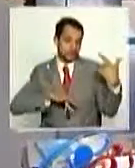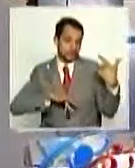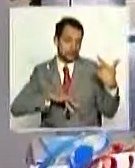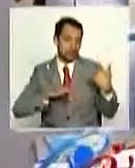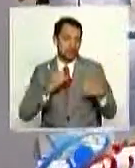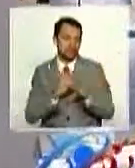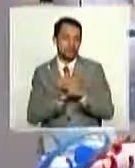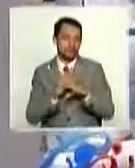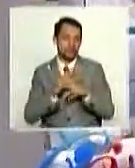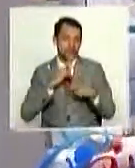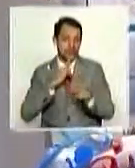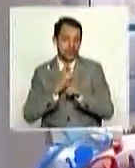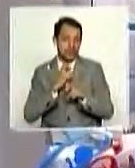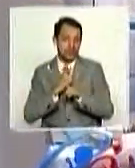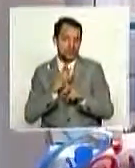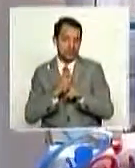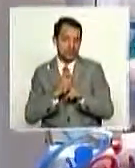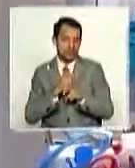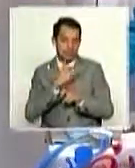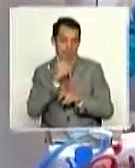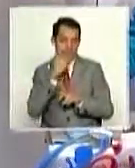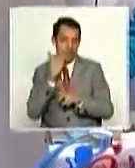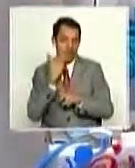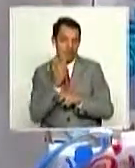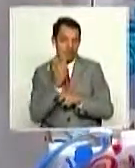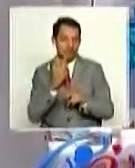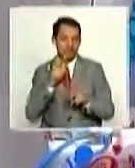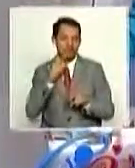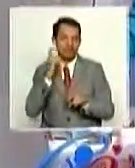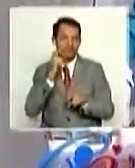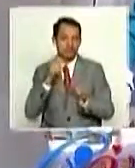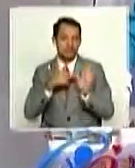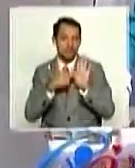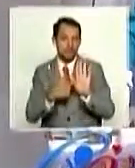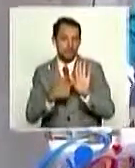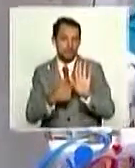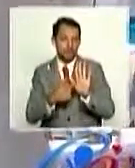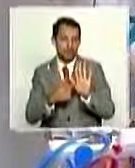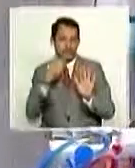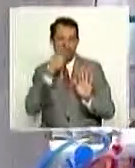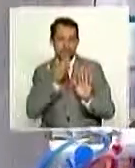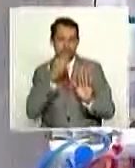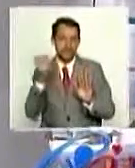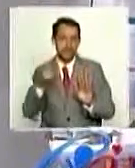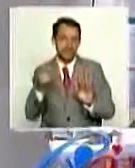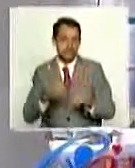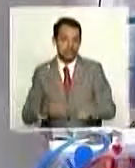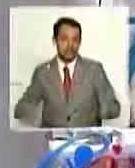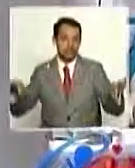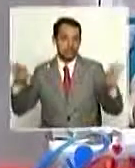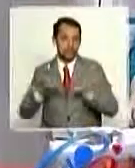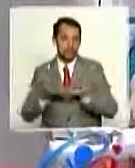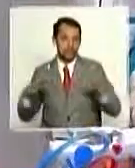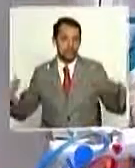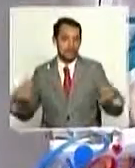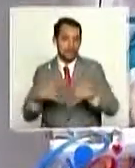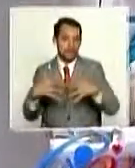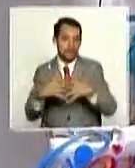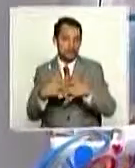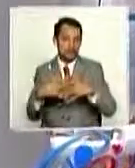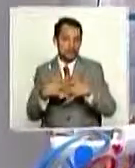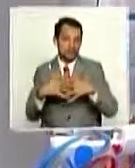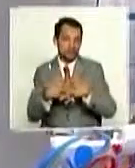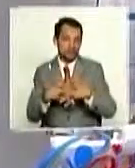valor de la radiografía panorámica. Es una ayuda diagnóstica, pero nos ayuda a complementar de